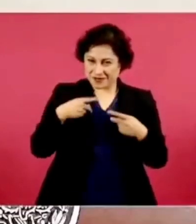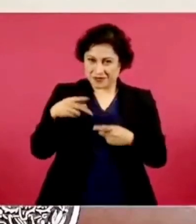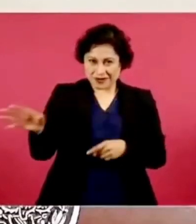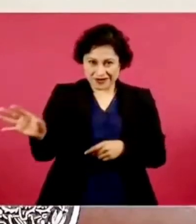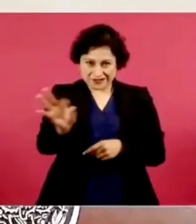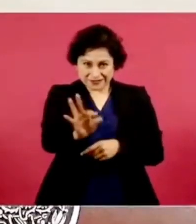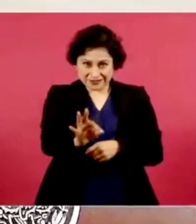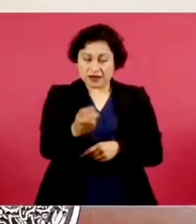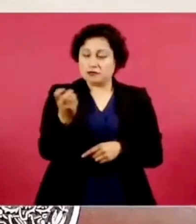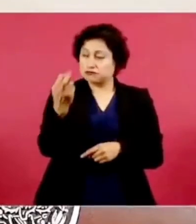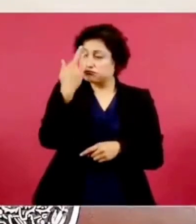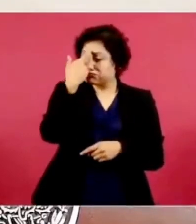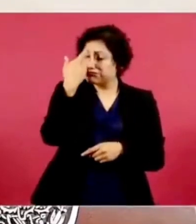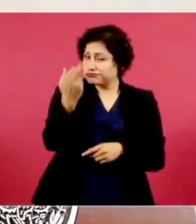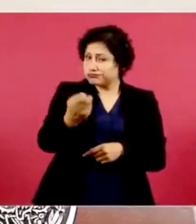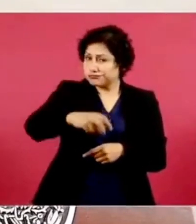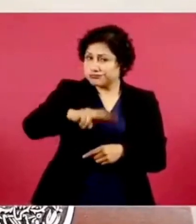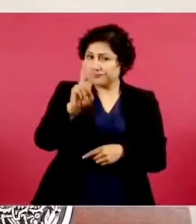es darle